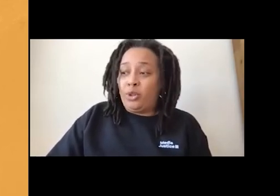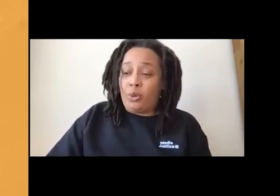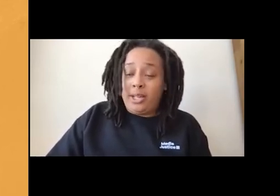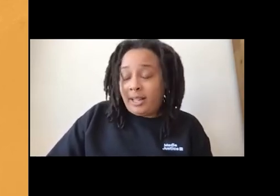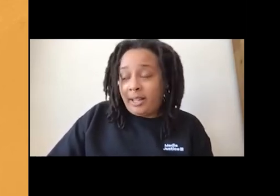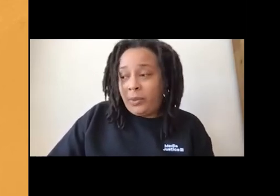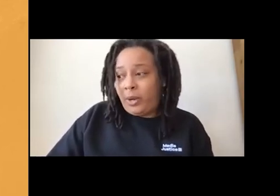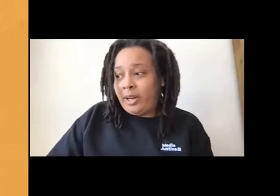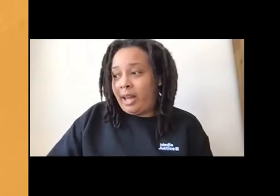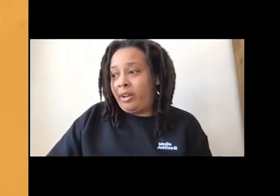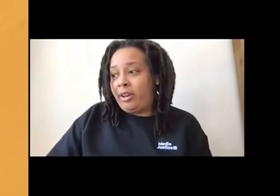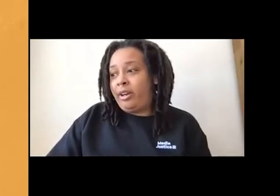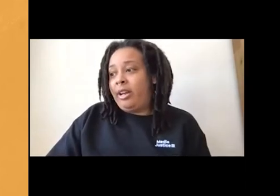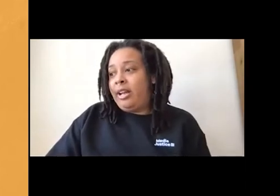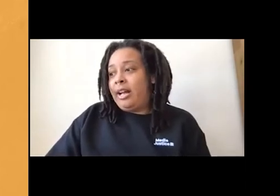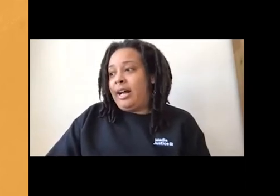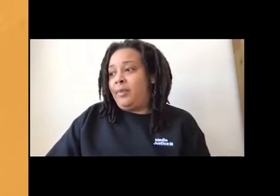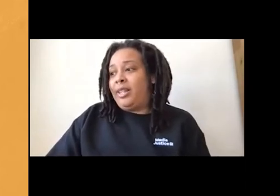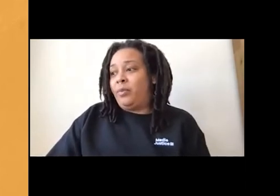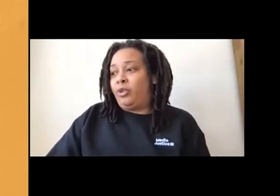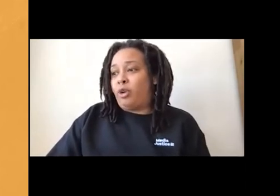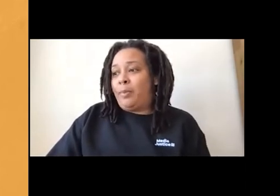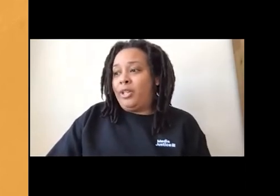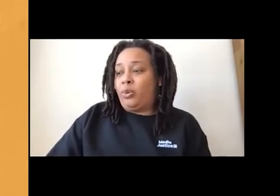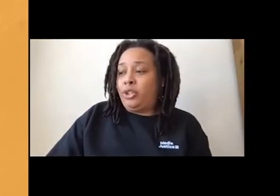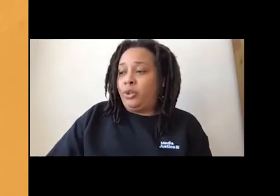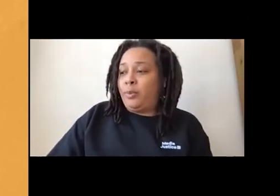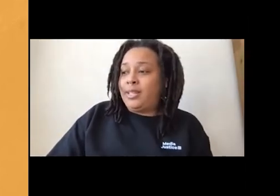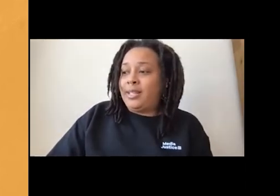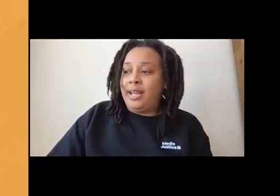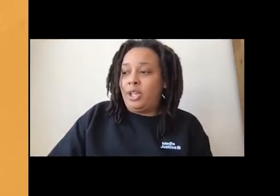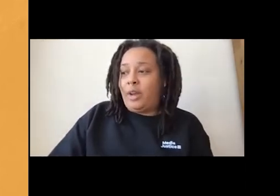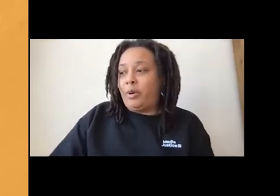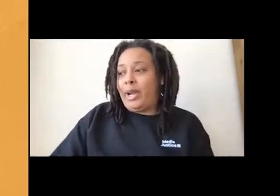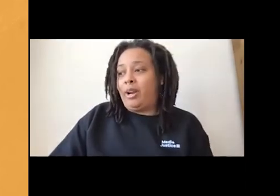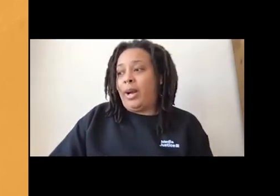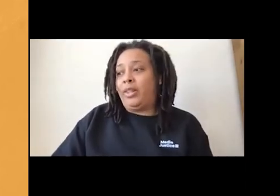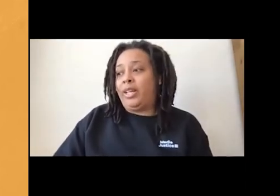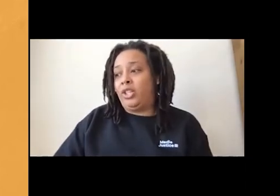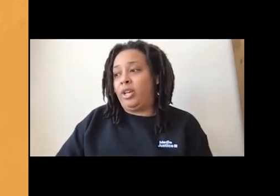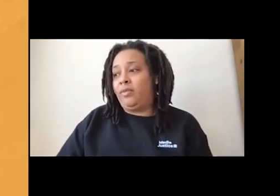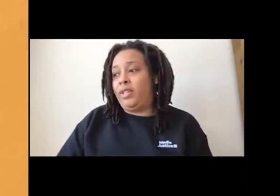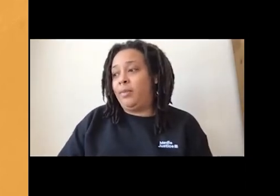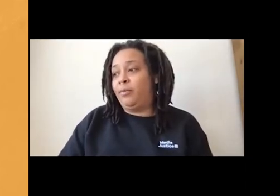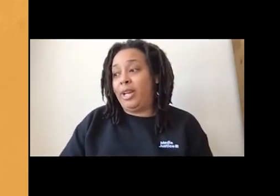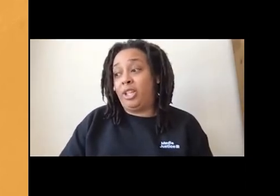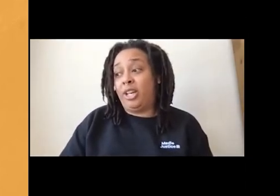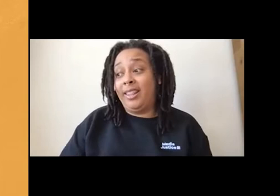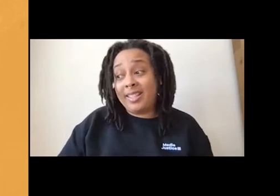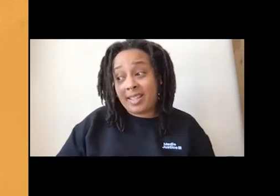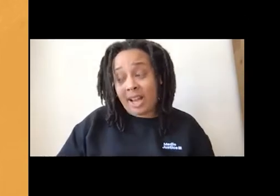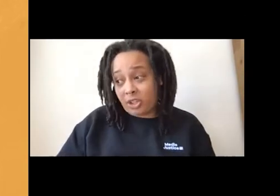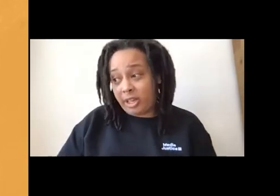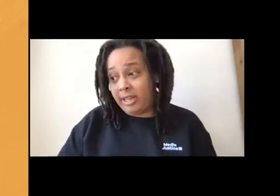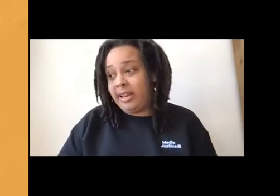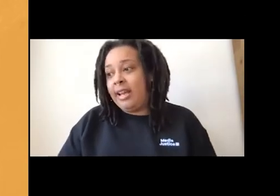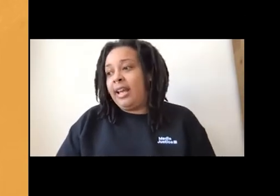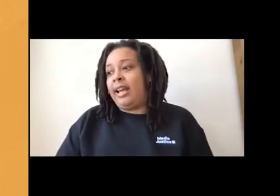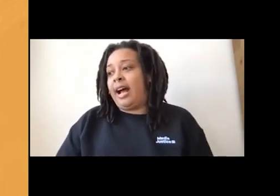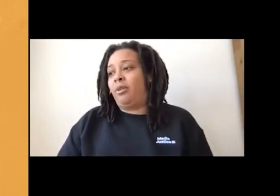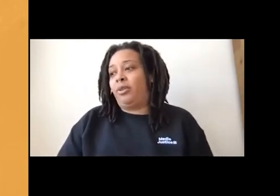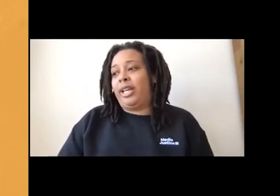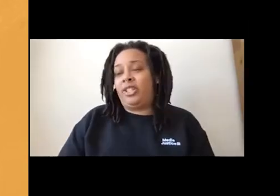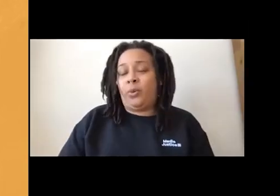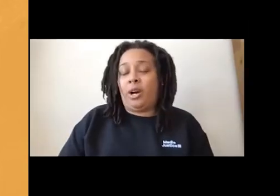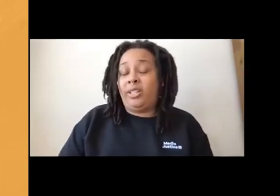y la desinformación racializada afecta nuestras comunidades empezaremos contando un poco de anécdotas entre nosotros